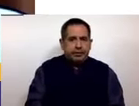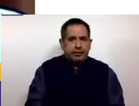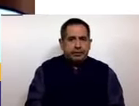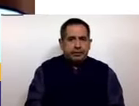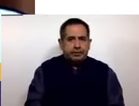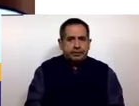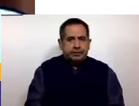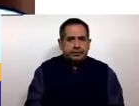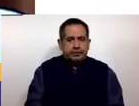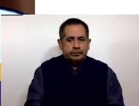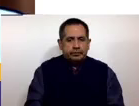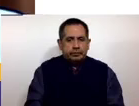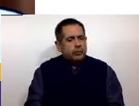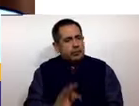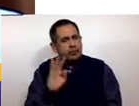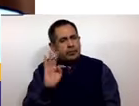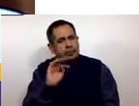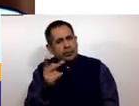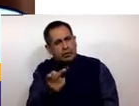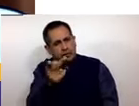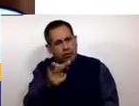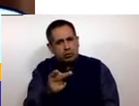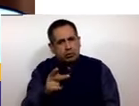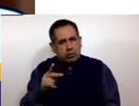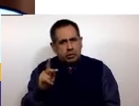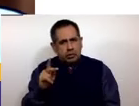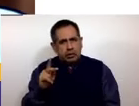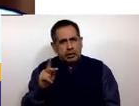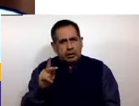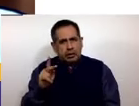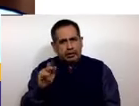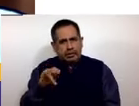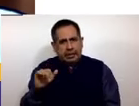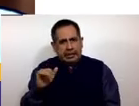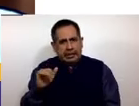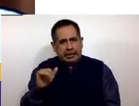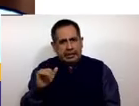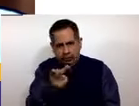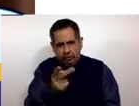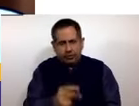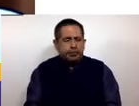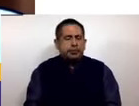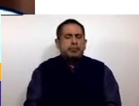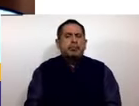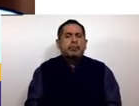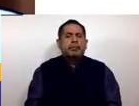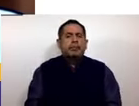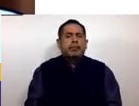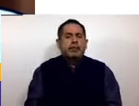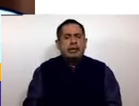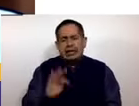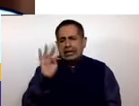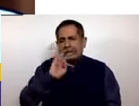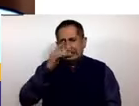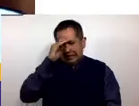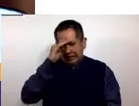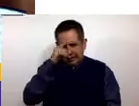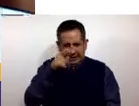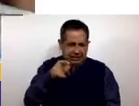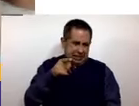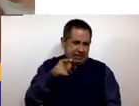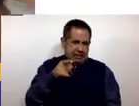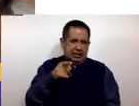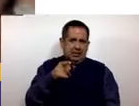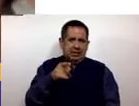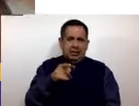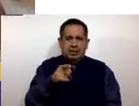¿Tú podrías considerar que uno de lo que ha dejado al interior, en lo privado, es